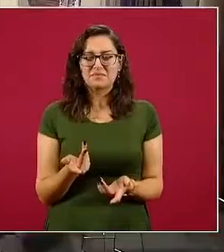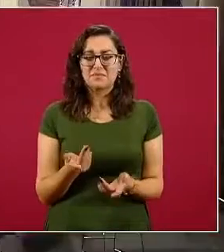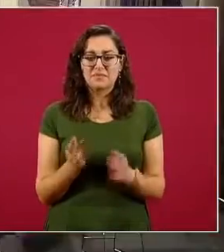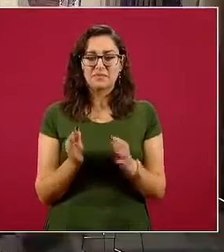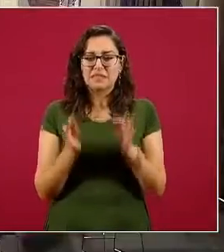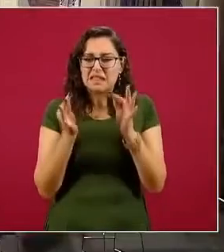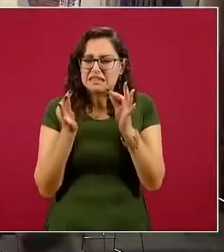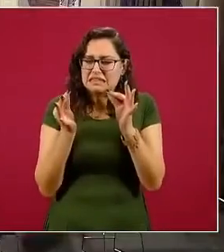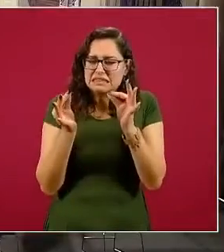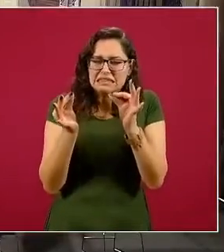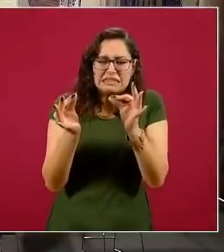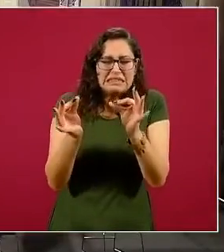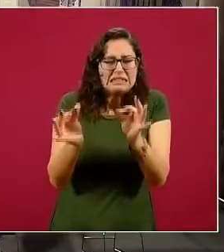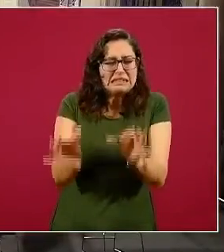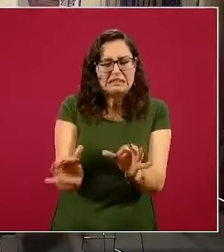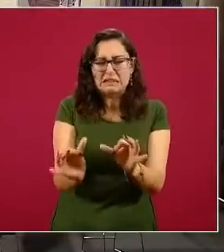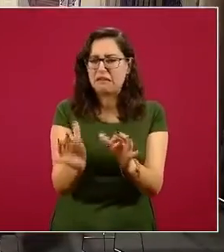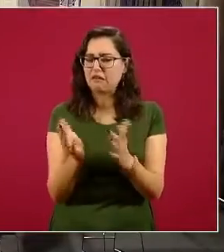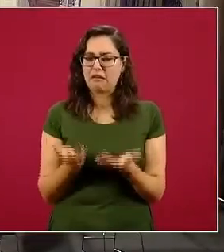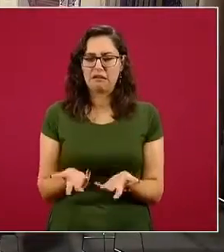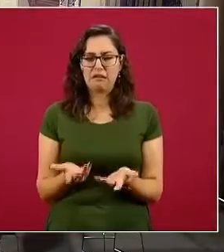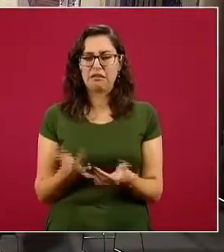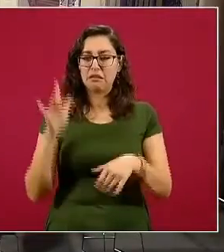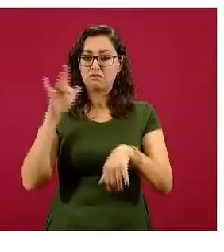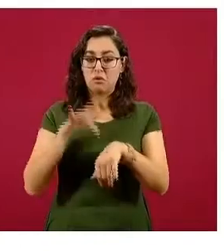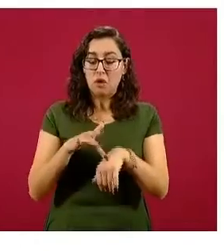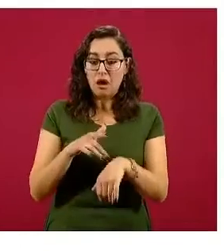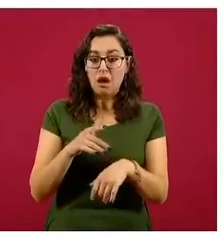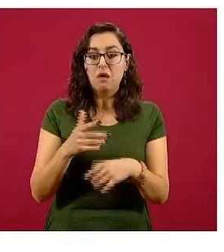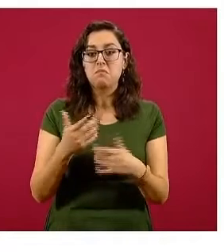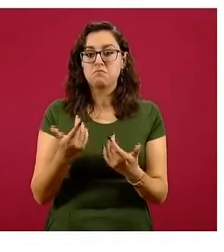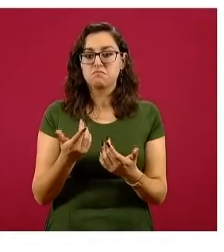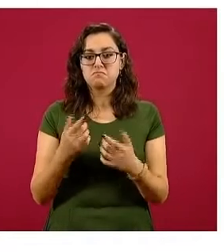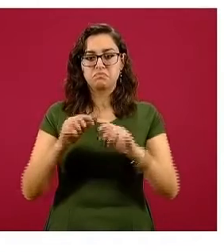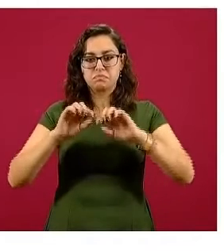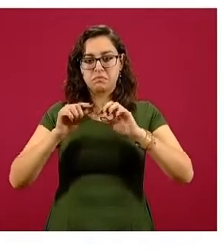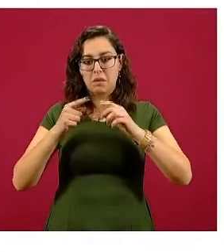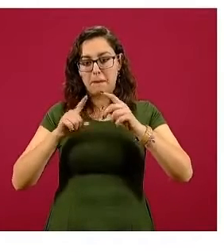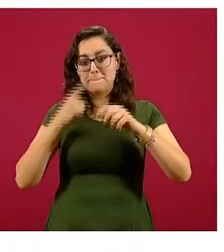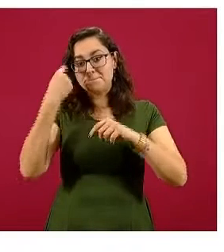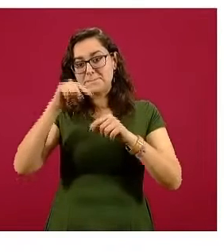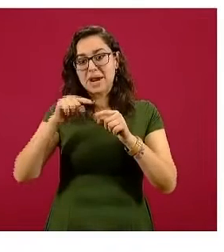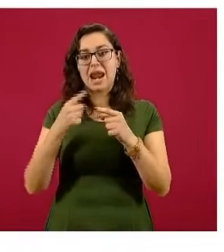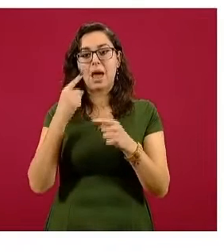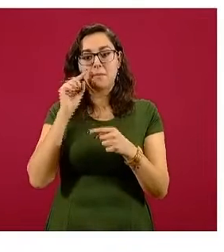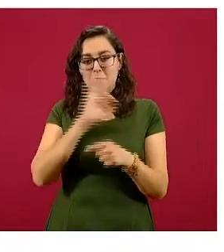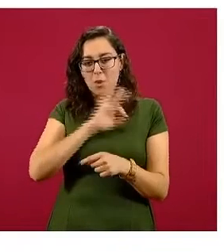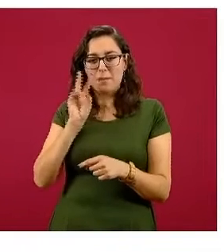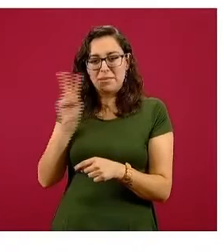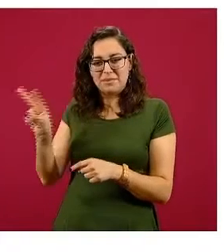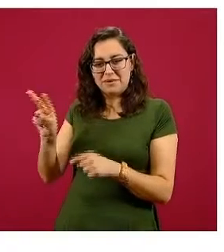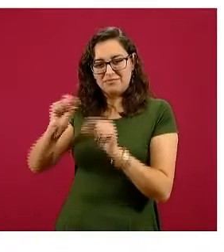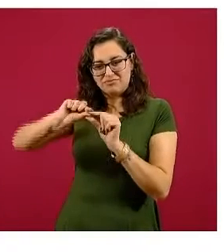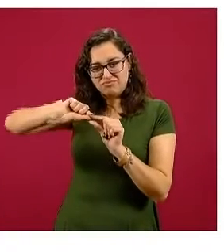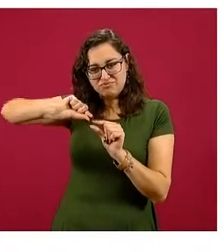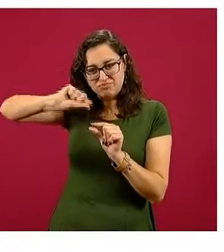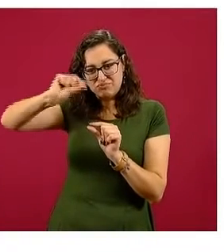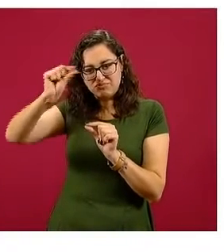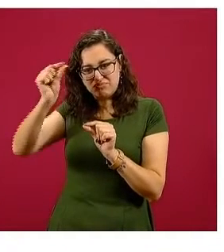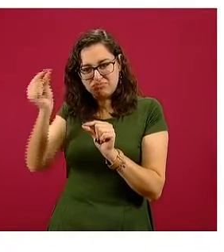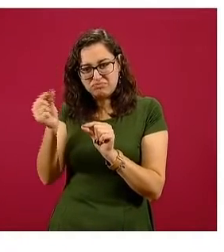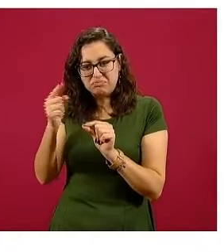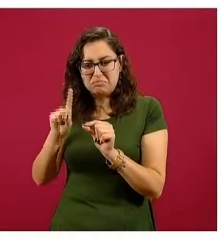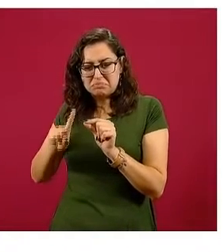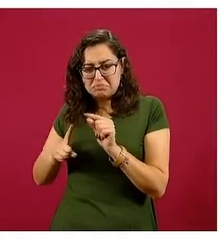sumamente fina, a través de la cual se accede a los conductos deferentes para cortar, ligar o cauterizar.